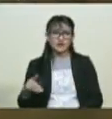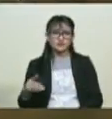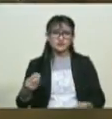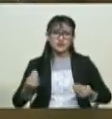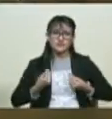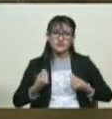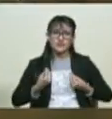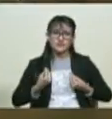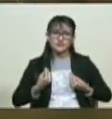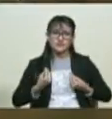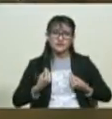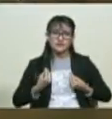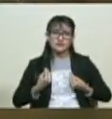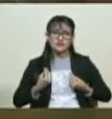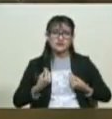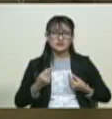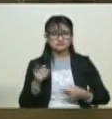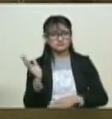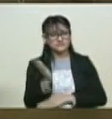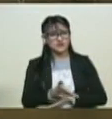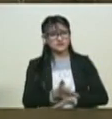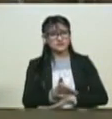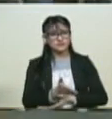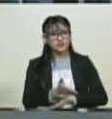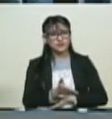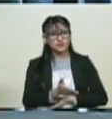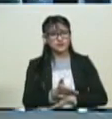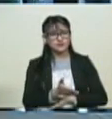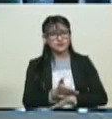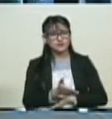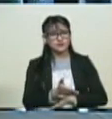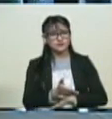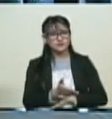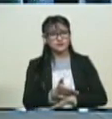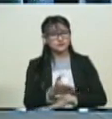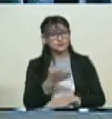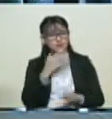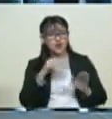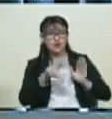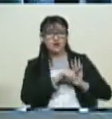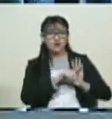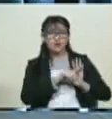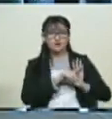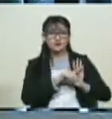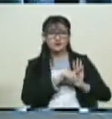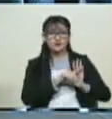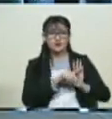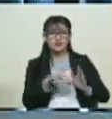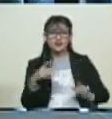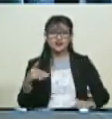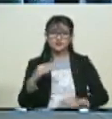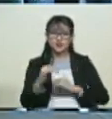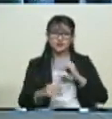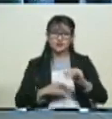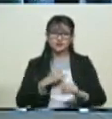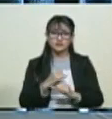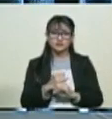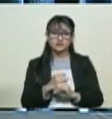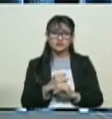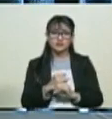a existir esas sanciones además de ilegal desde el punto de vista del derecho internacional